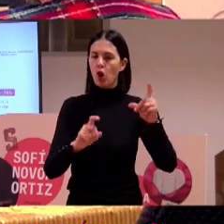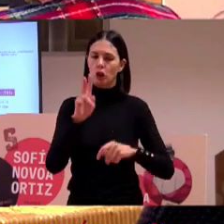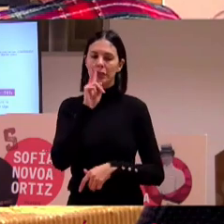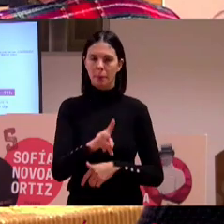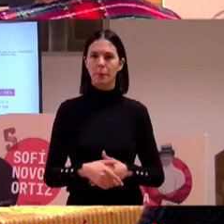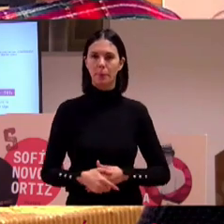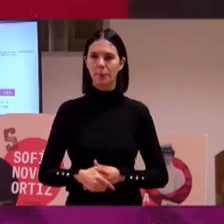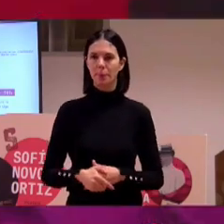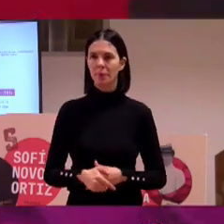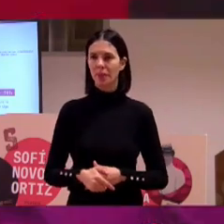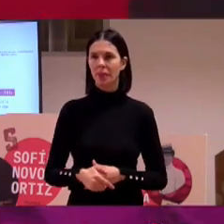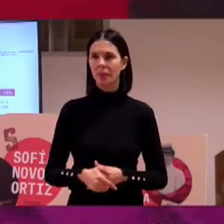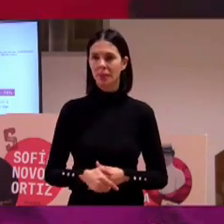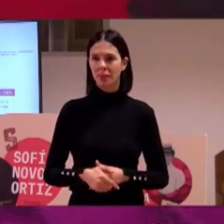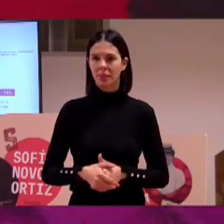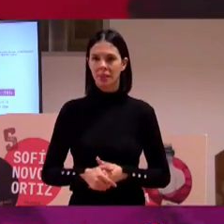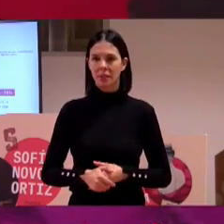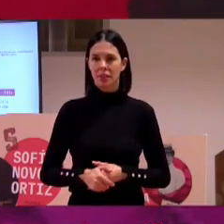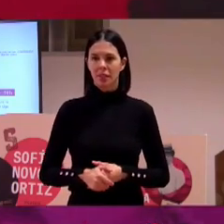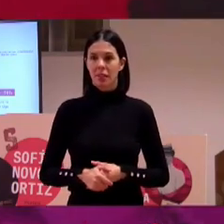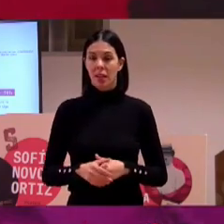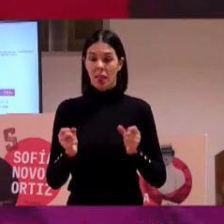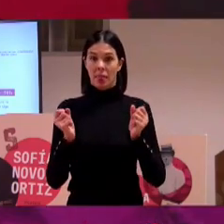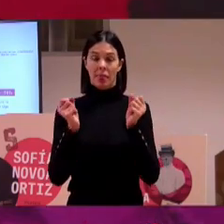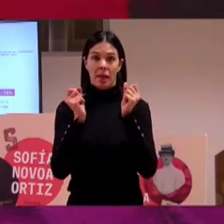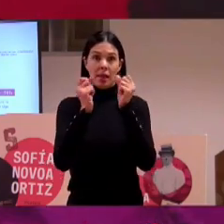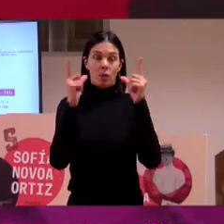aparece. Todas date cuenta que